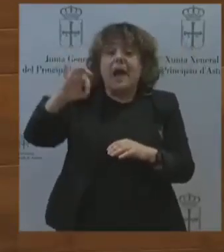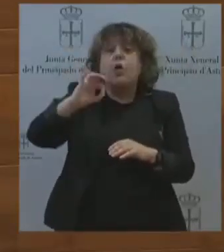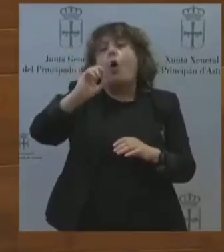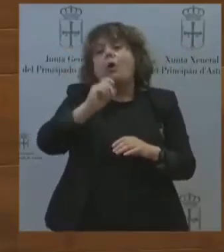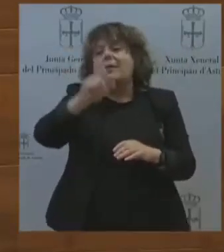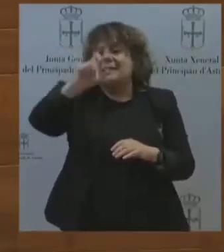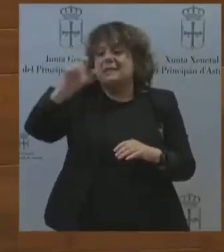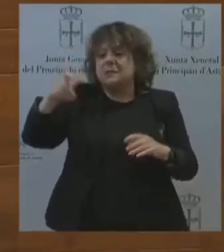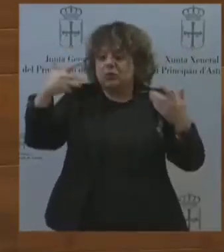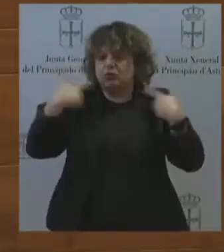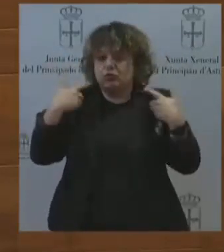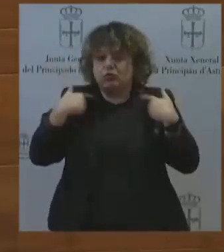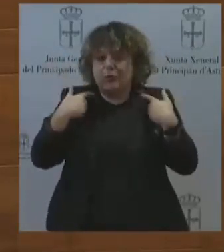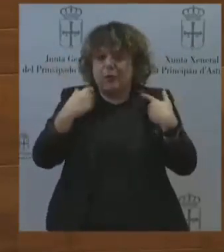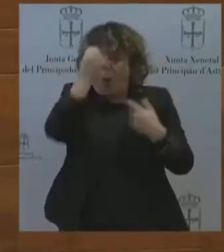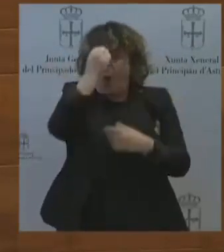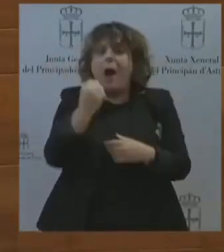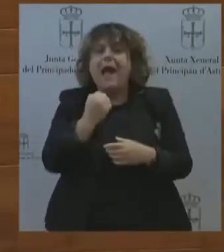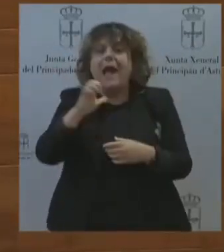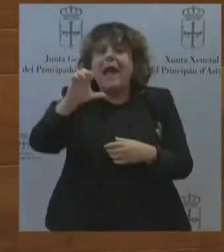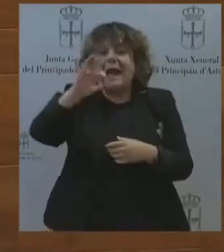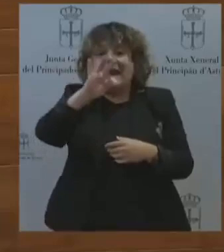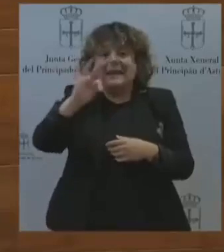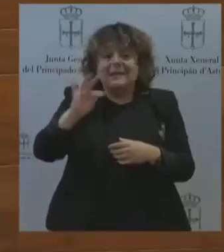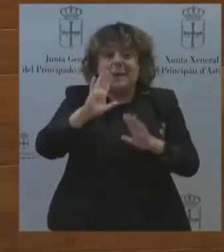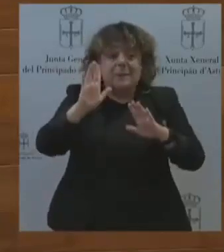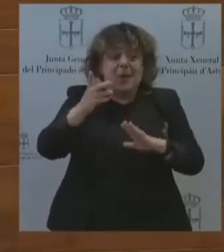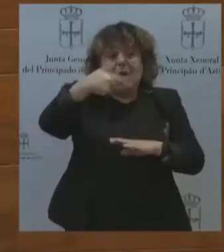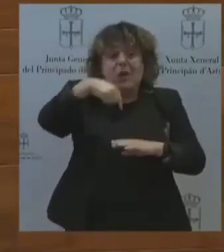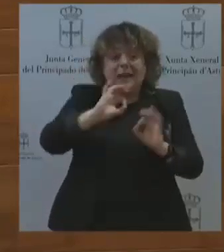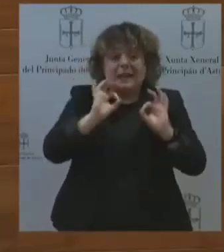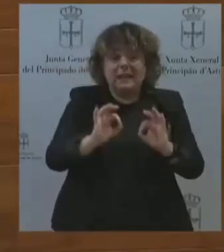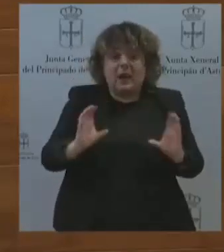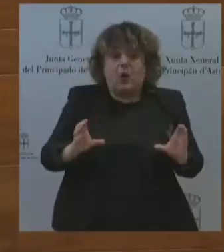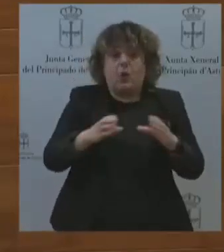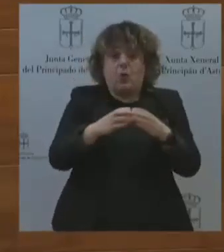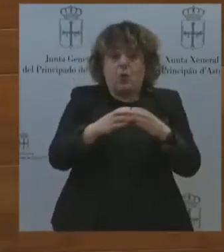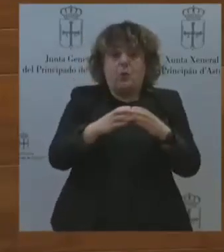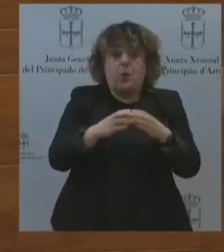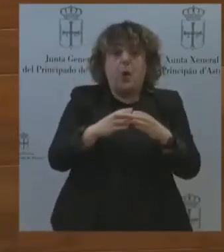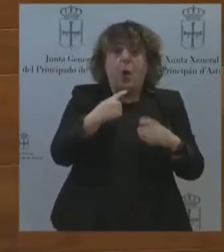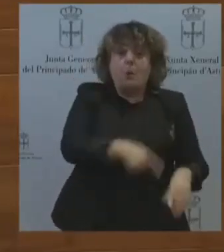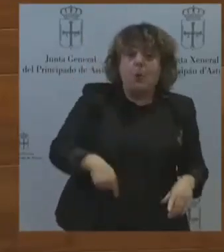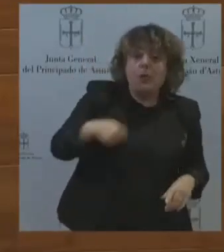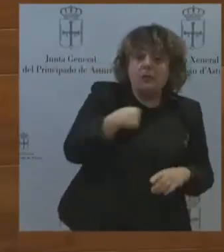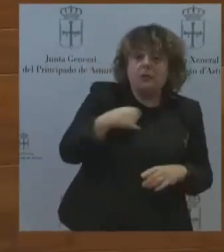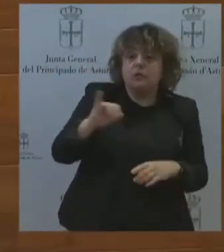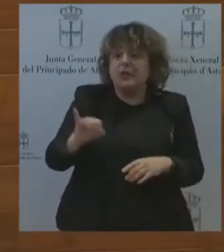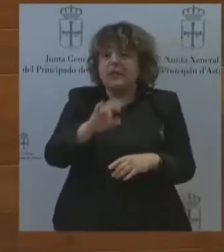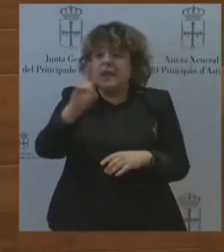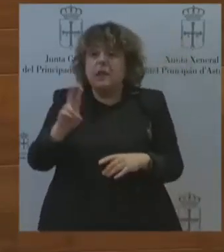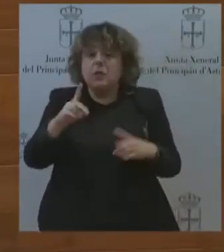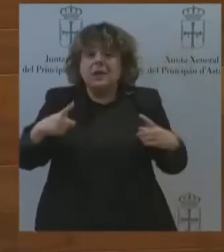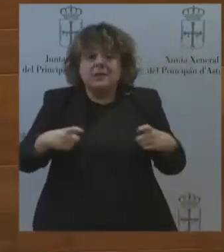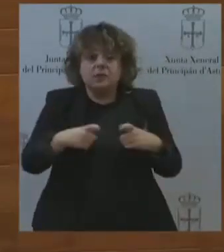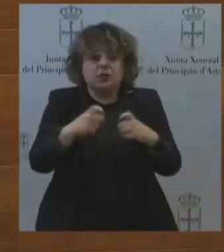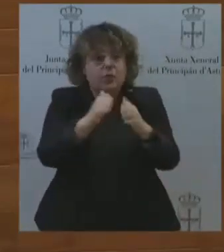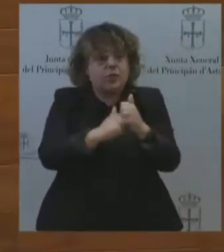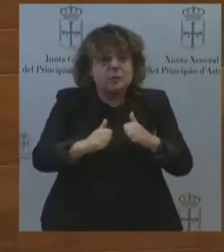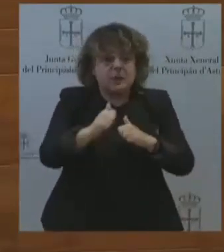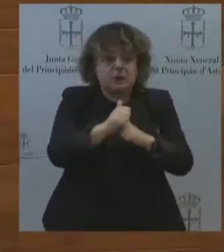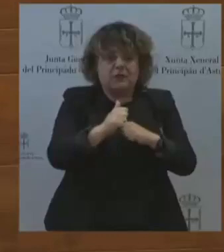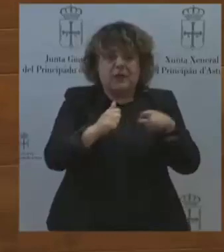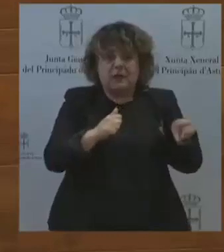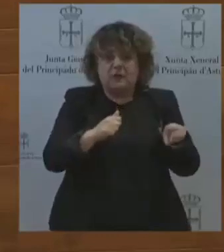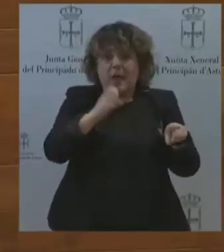fuerzas de izquierdas de esta Cámara, Podemos e Izquierda Unida, los socios preferentes del PSOE, han votado en contra de la misma.